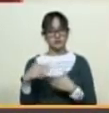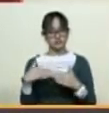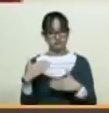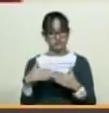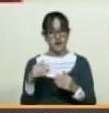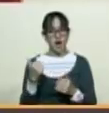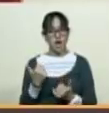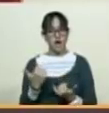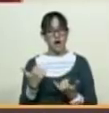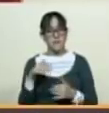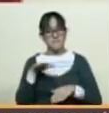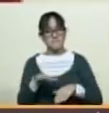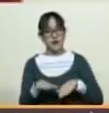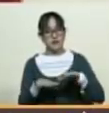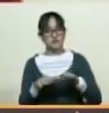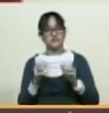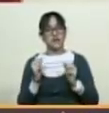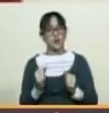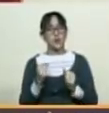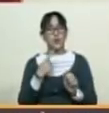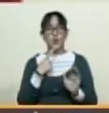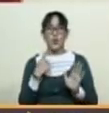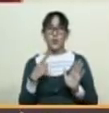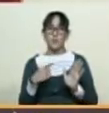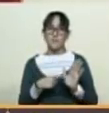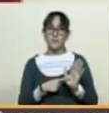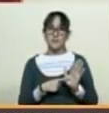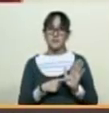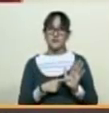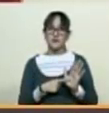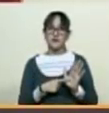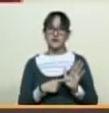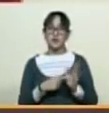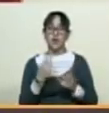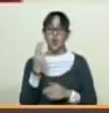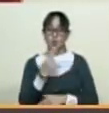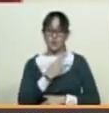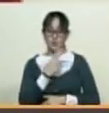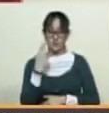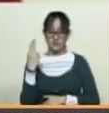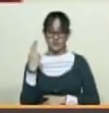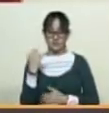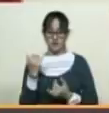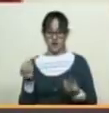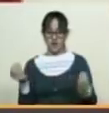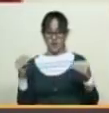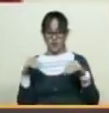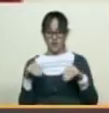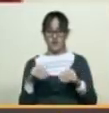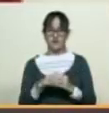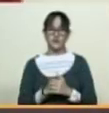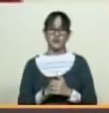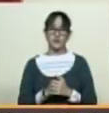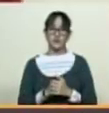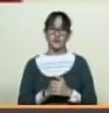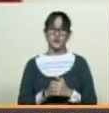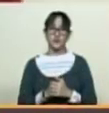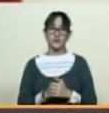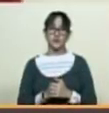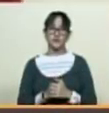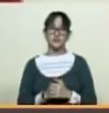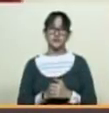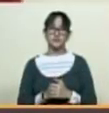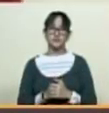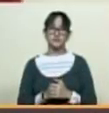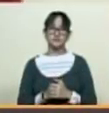los pasos seguros para el cumplimiento de los compromisos que están en el acuerdo. Queda el seguimiento